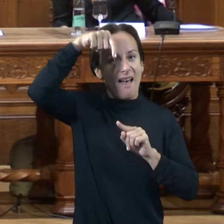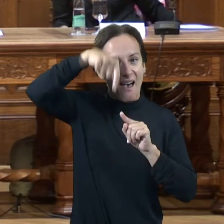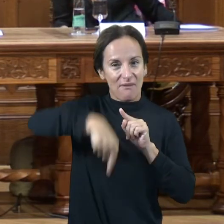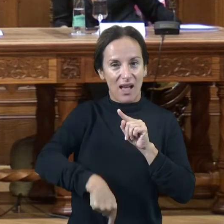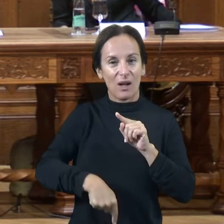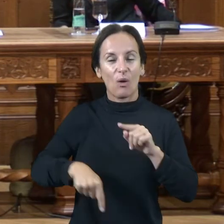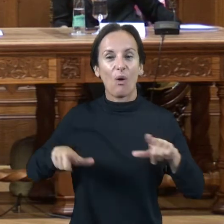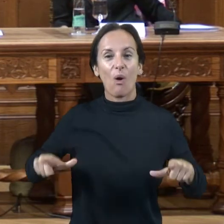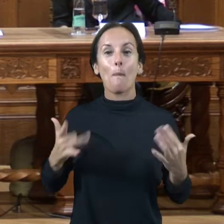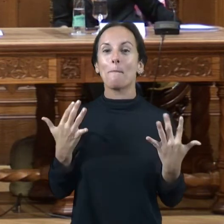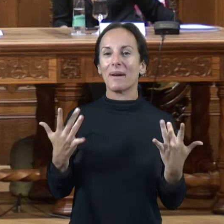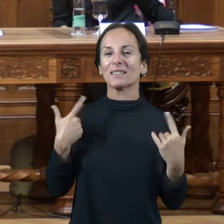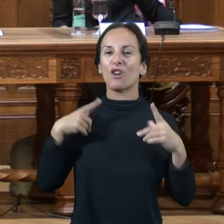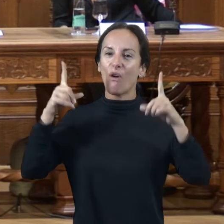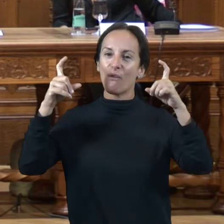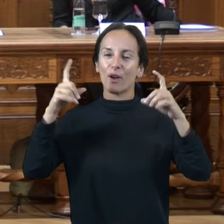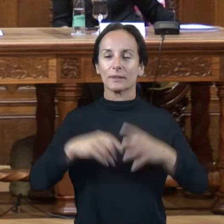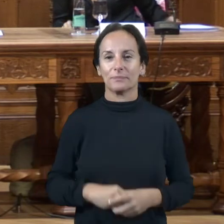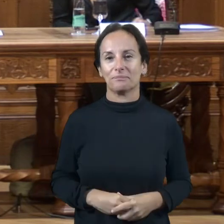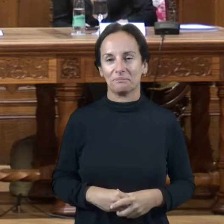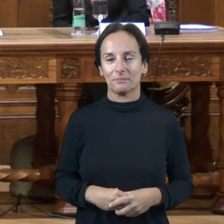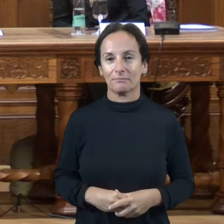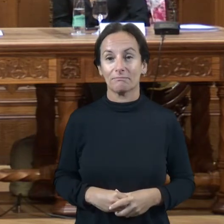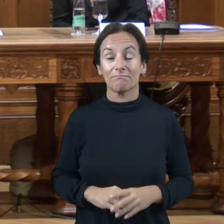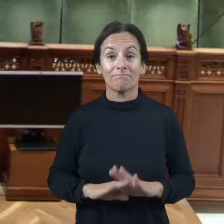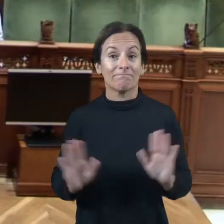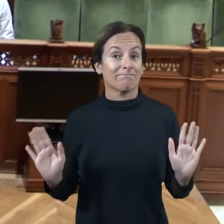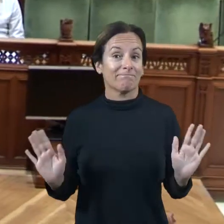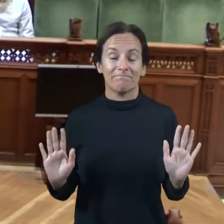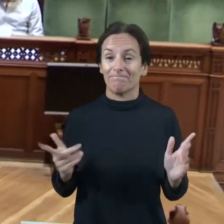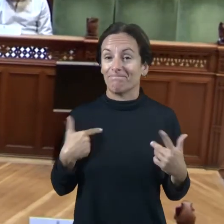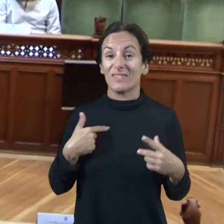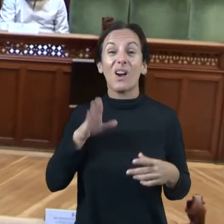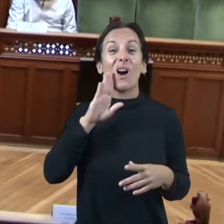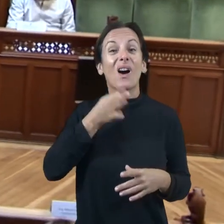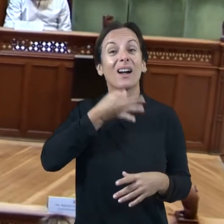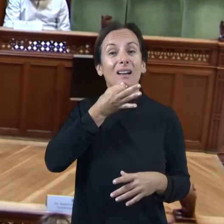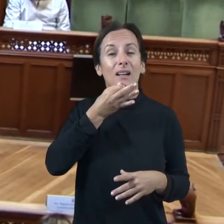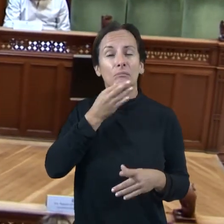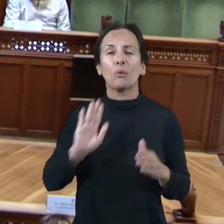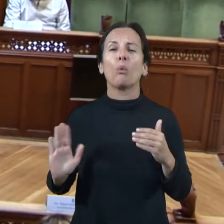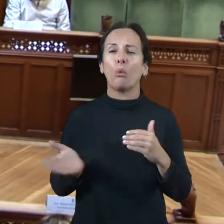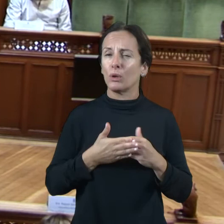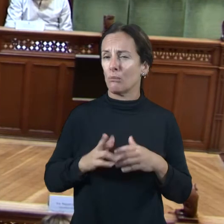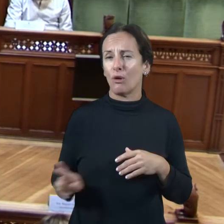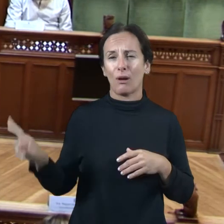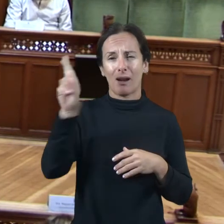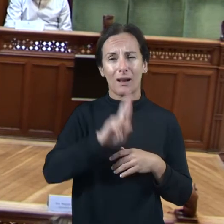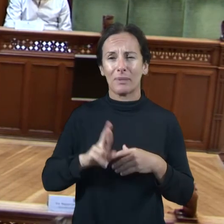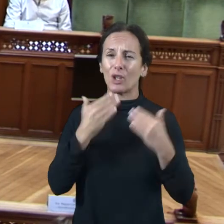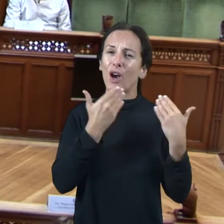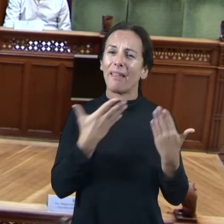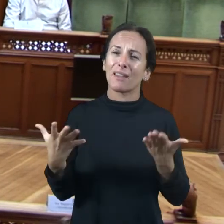no no has acabado bé jo a més com començava a agrair-vos a tots la participació i la feina que fareu per endavant